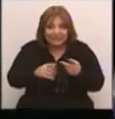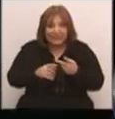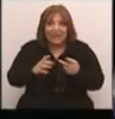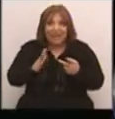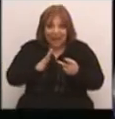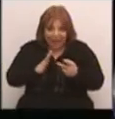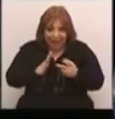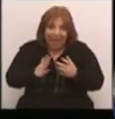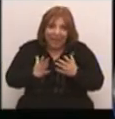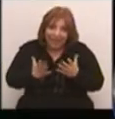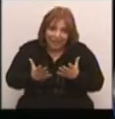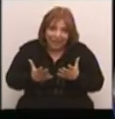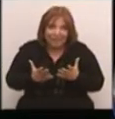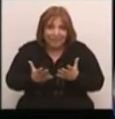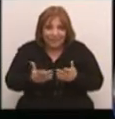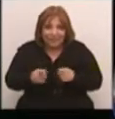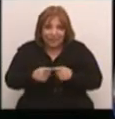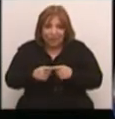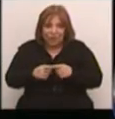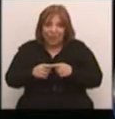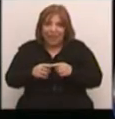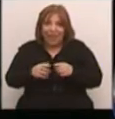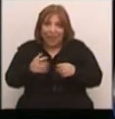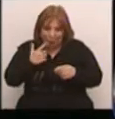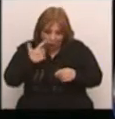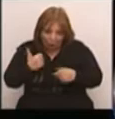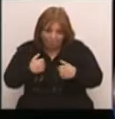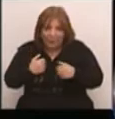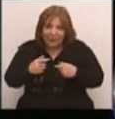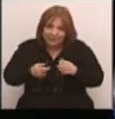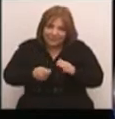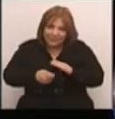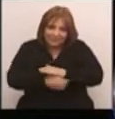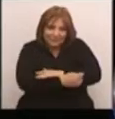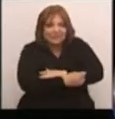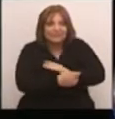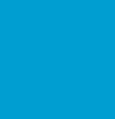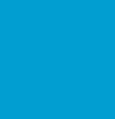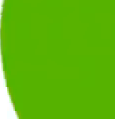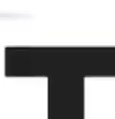misoginia que arremete, además de los problemas de otra naturaleza.